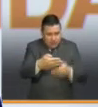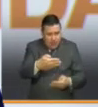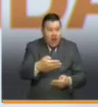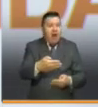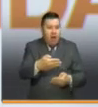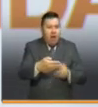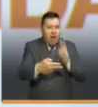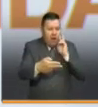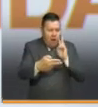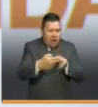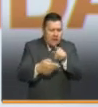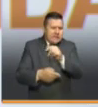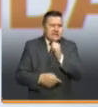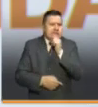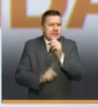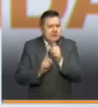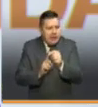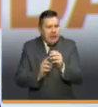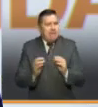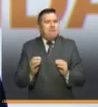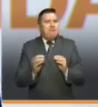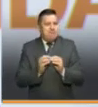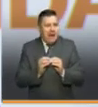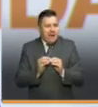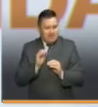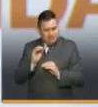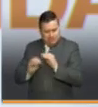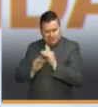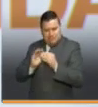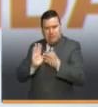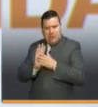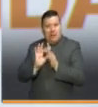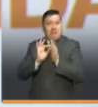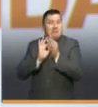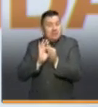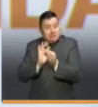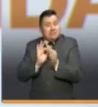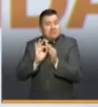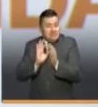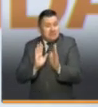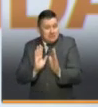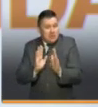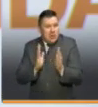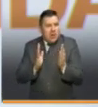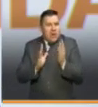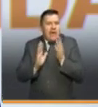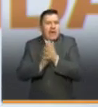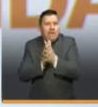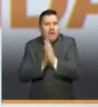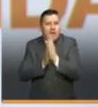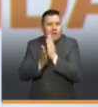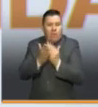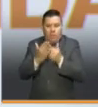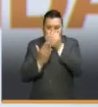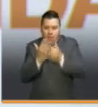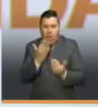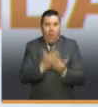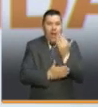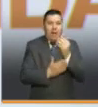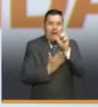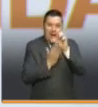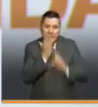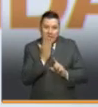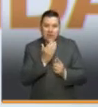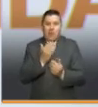podemos llegar a mucha más gente y estamos fortaleciendo lo como decía laura con nueva información con nuevos listados con nuevos registros